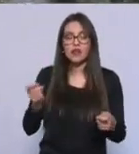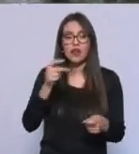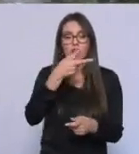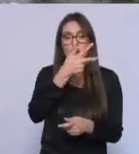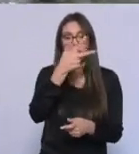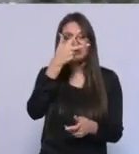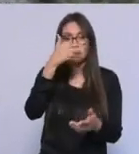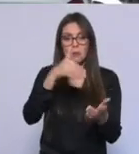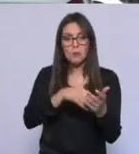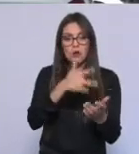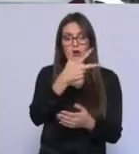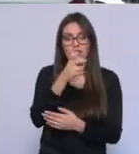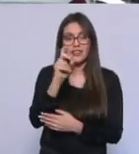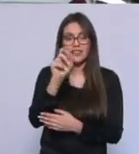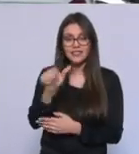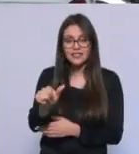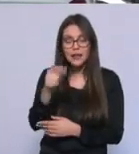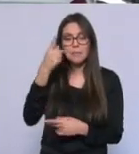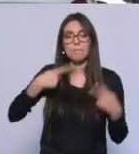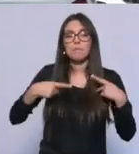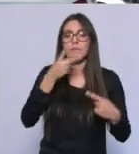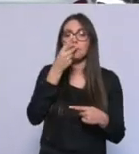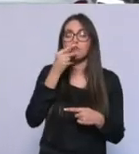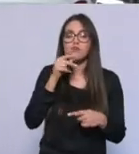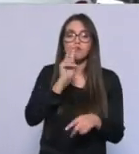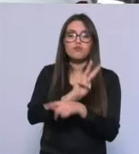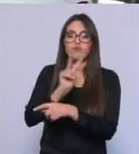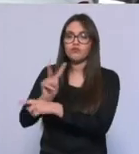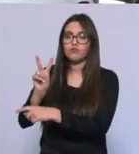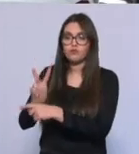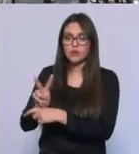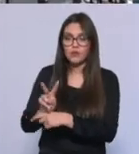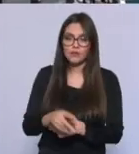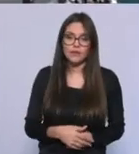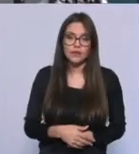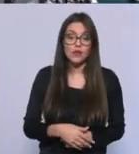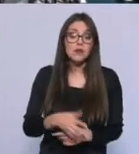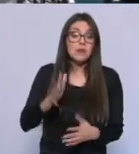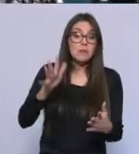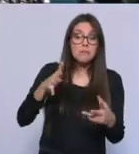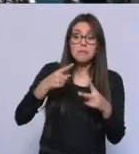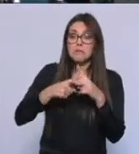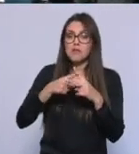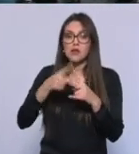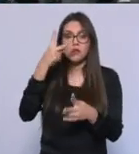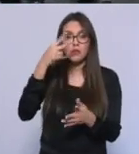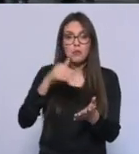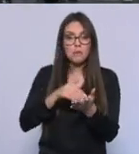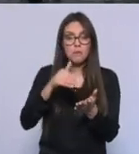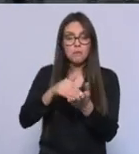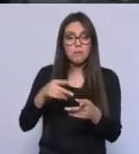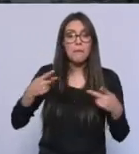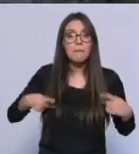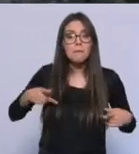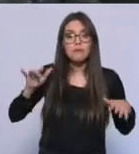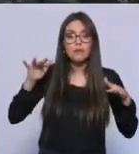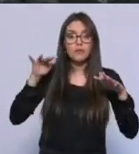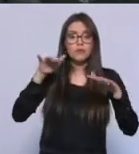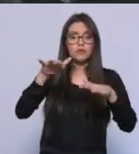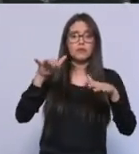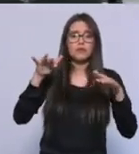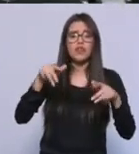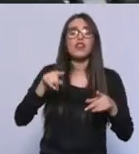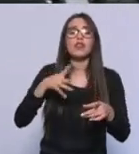8,486 elementos policíacos. Se espera que asistan más de 2 millones de personas, quienes podrán encontrar 21